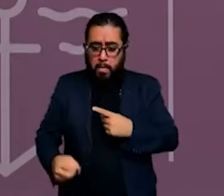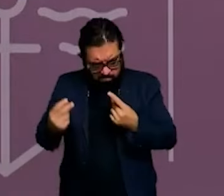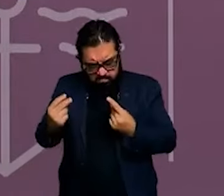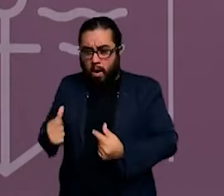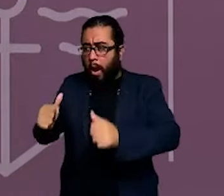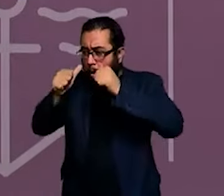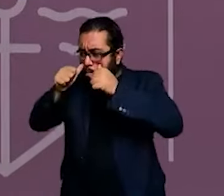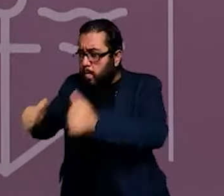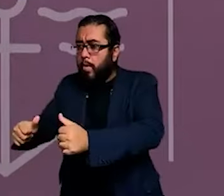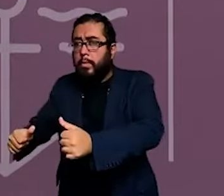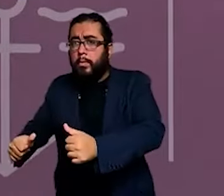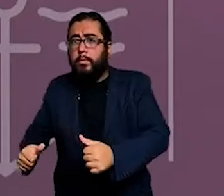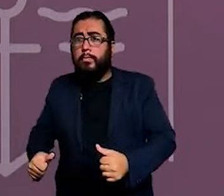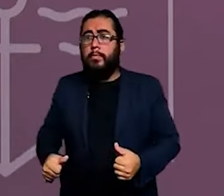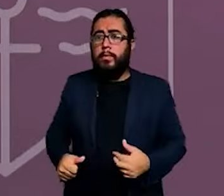atendido y